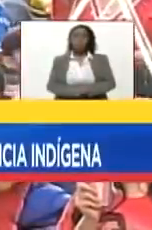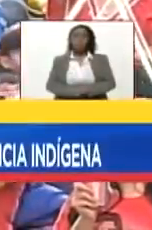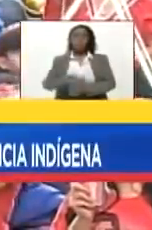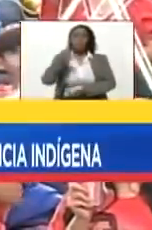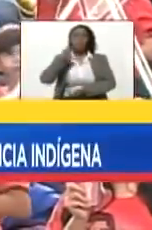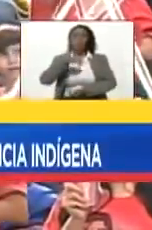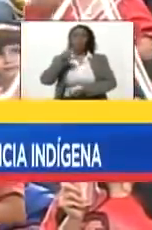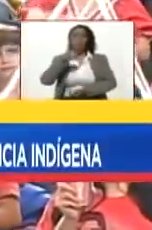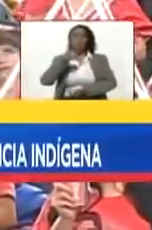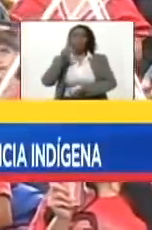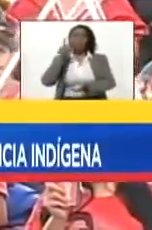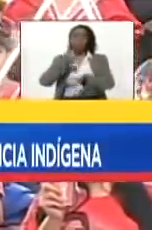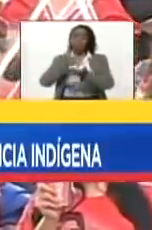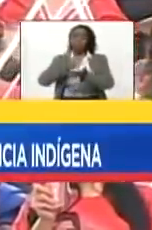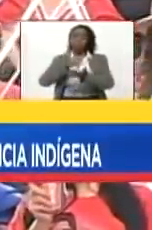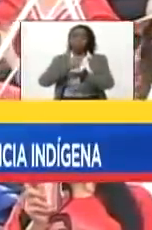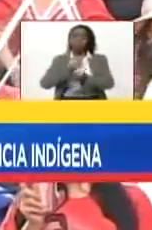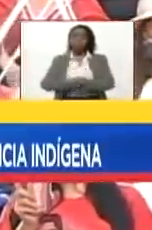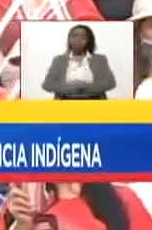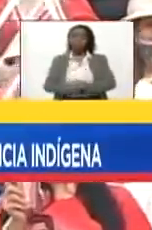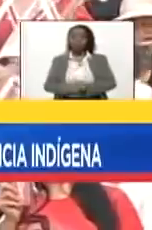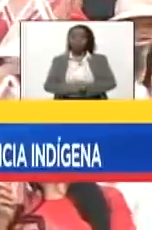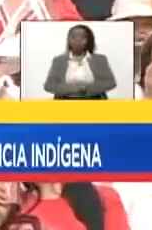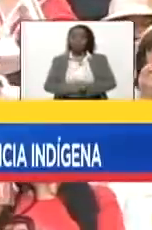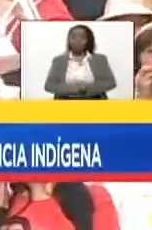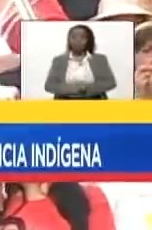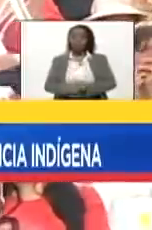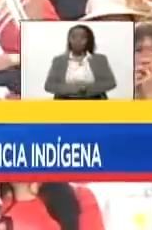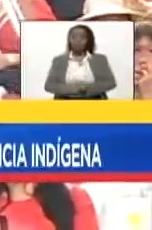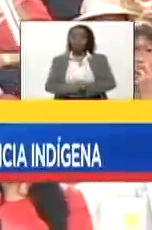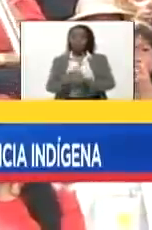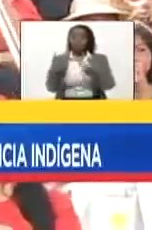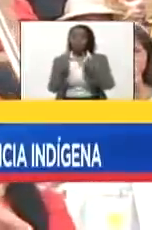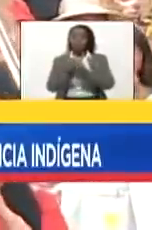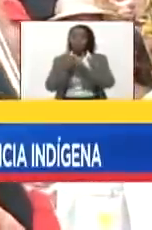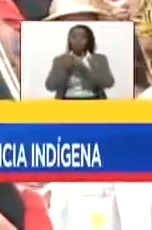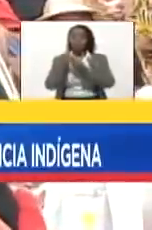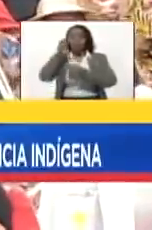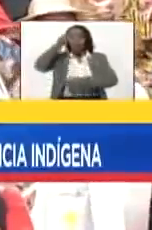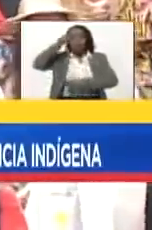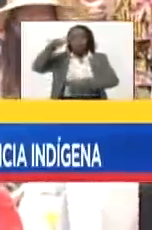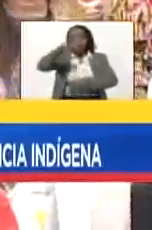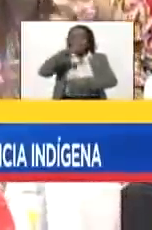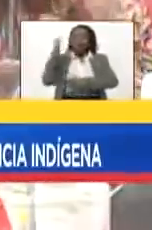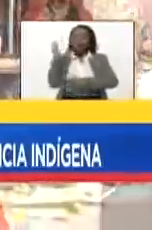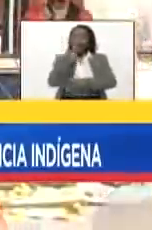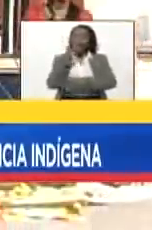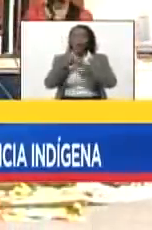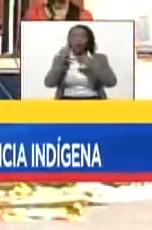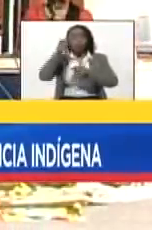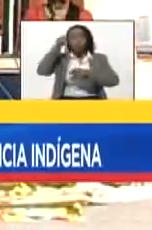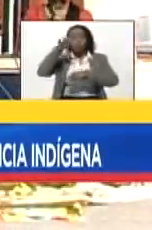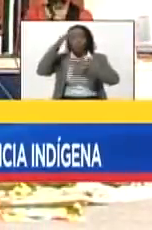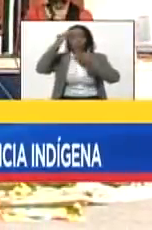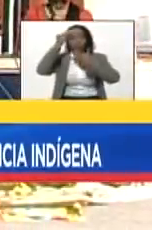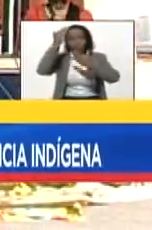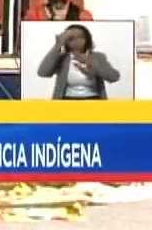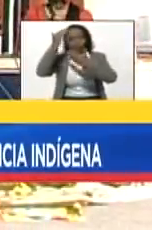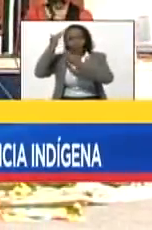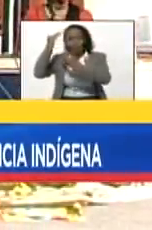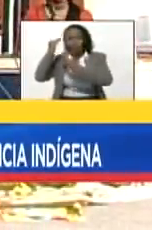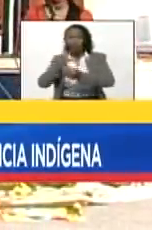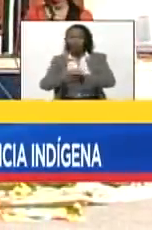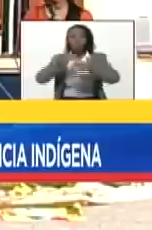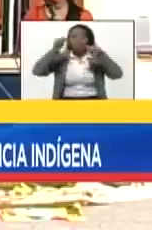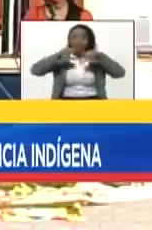Aquí presente, con los pueblos que han venido, mi saludo a todos los pueblos,